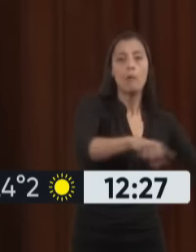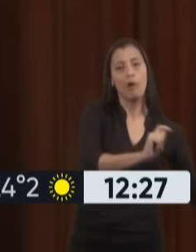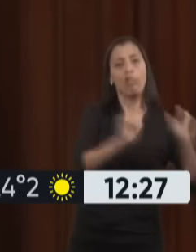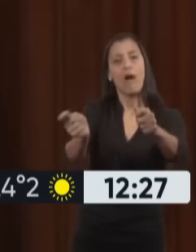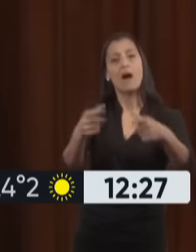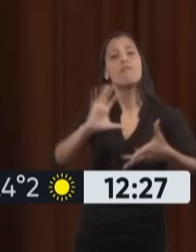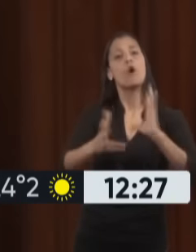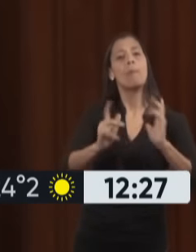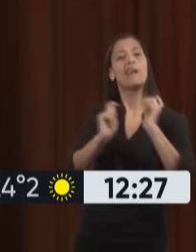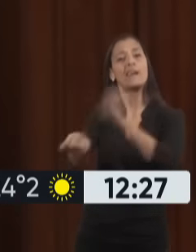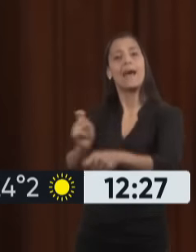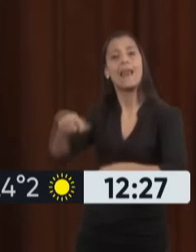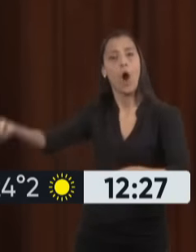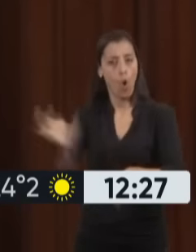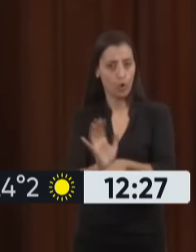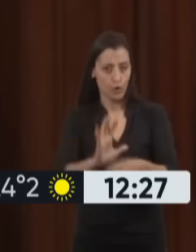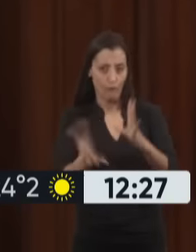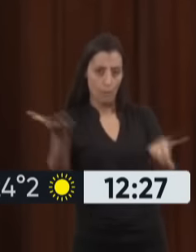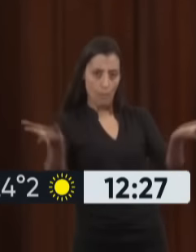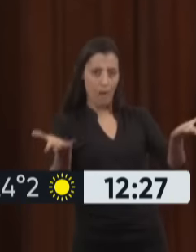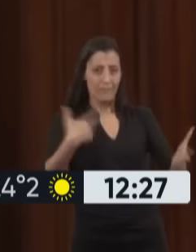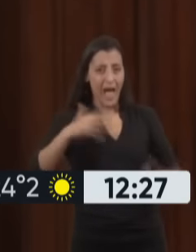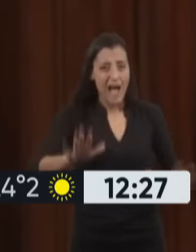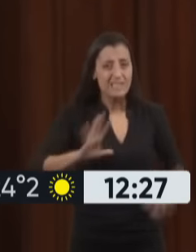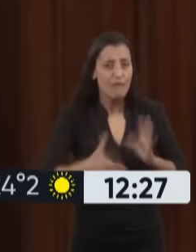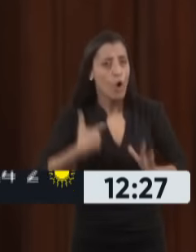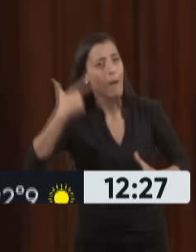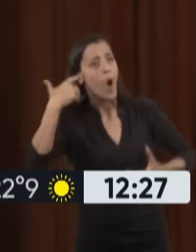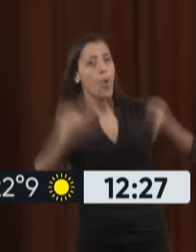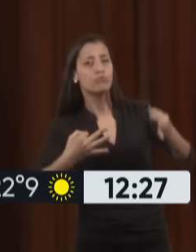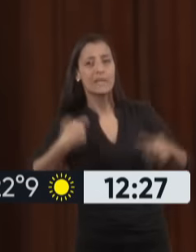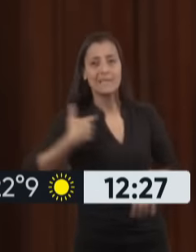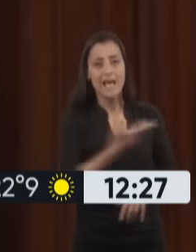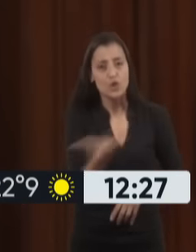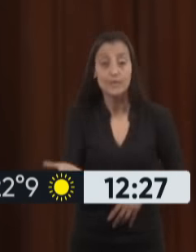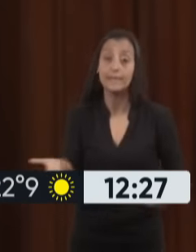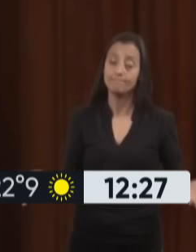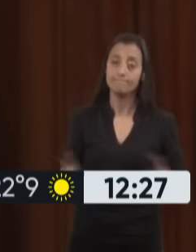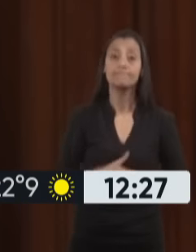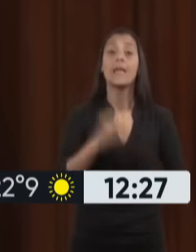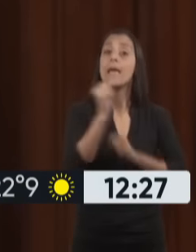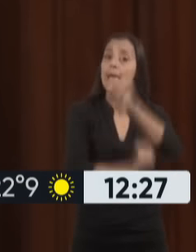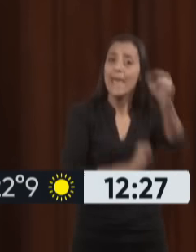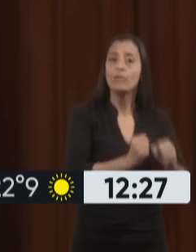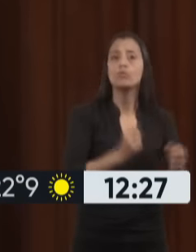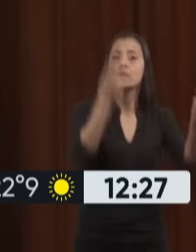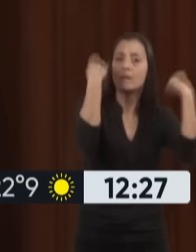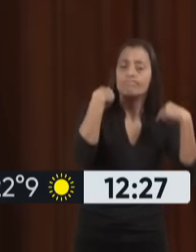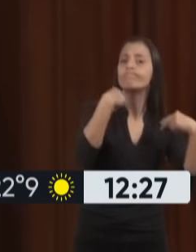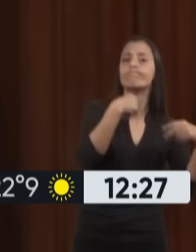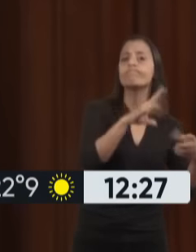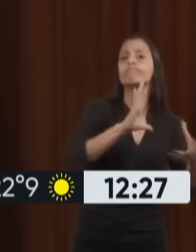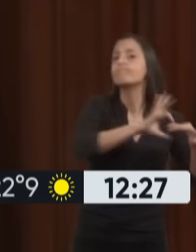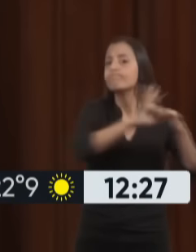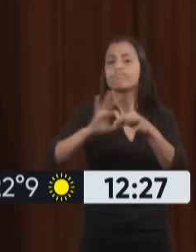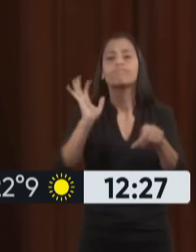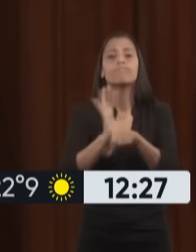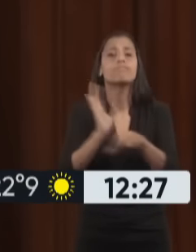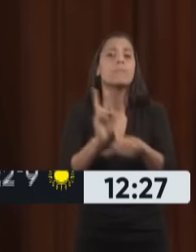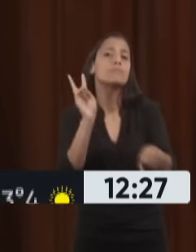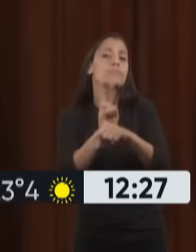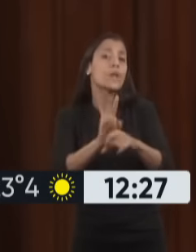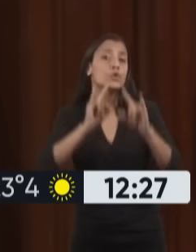otros. La justicia social. La industria quedó subordinada a la sobreprotección